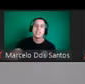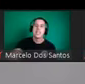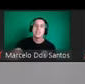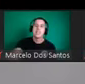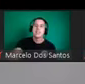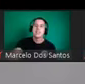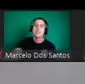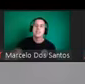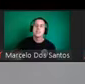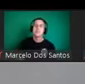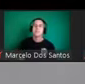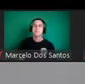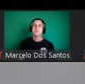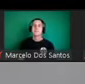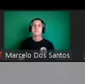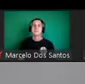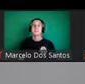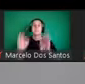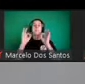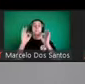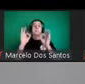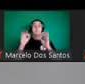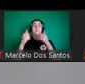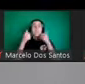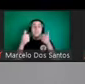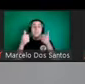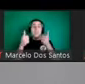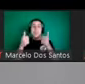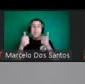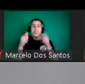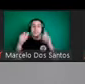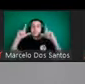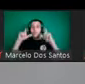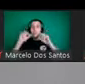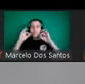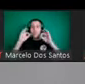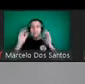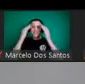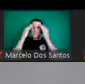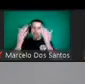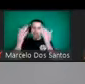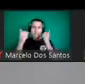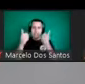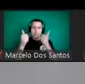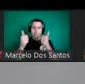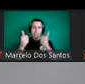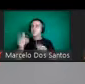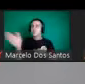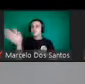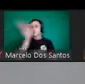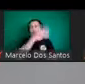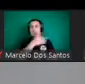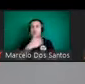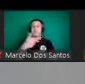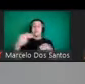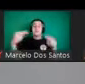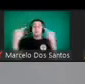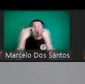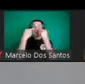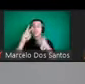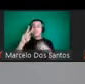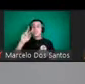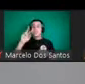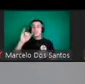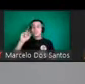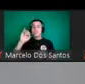Y bueno, nos despedimos de mi parte ya, una despedida a toda la ciudadanía, a todas las participantes y participantes, a quienes nos están